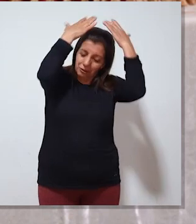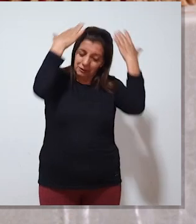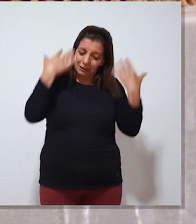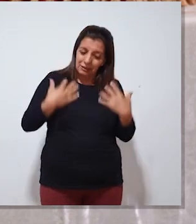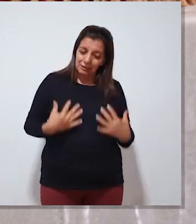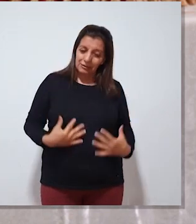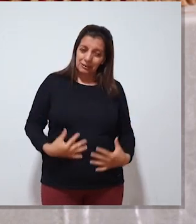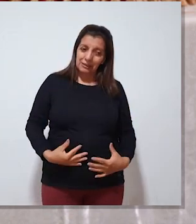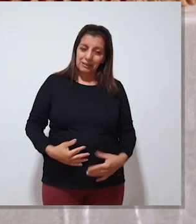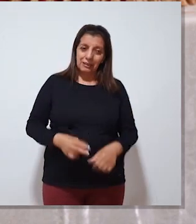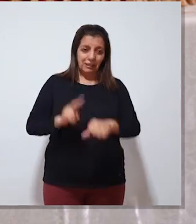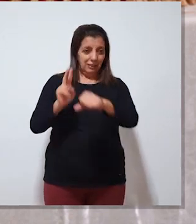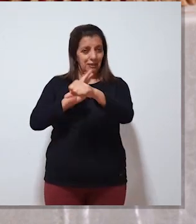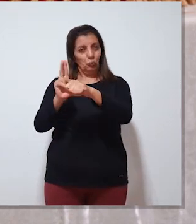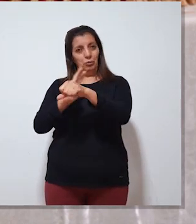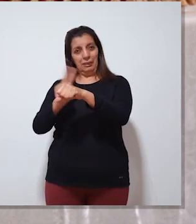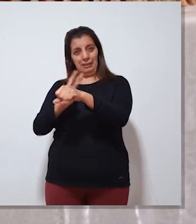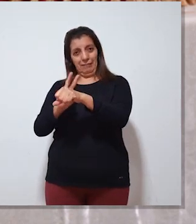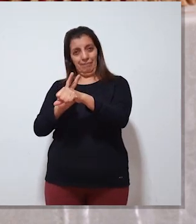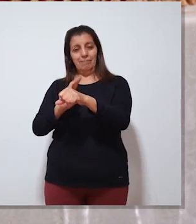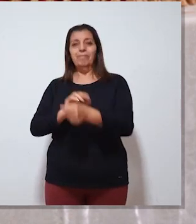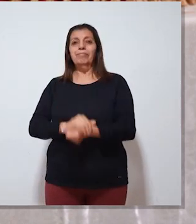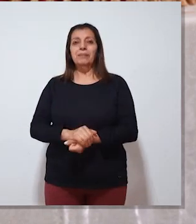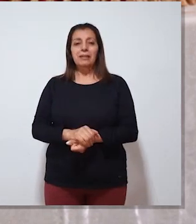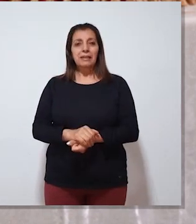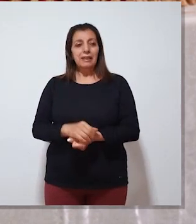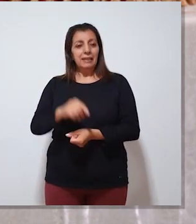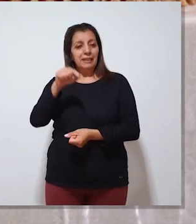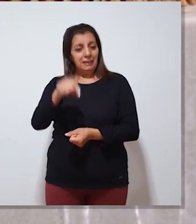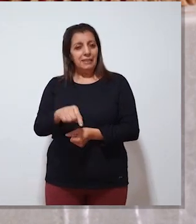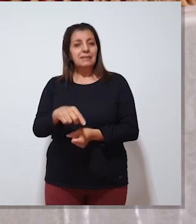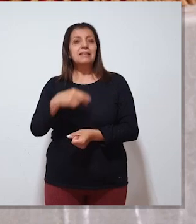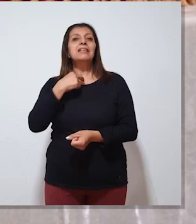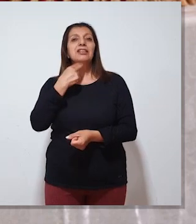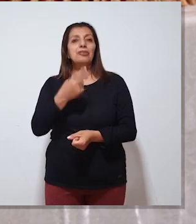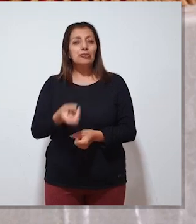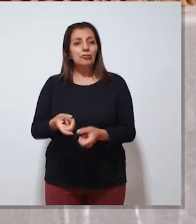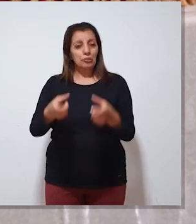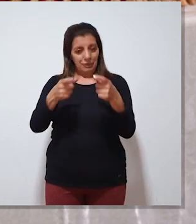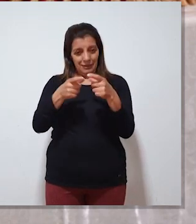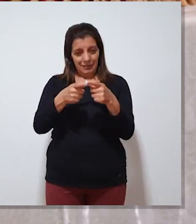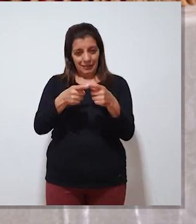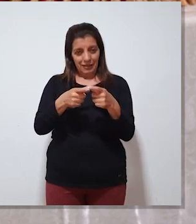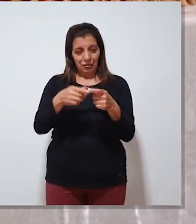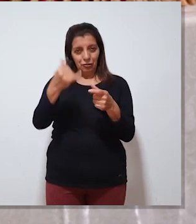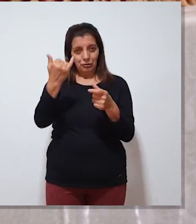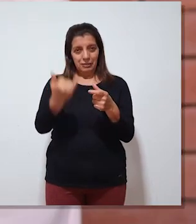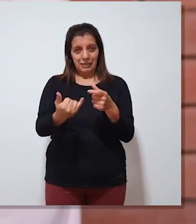su sombra. Por eso, el niño será santo y será llamado Hijo de